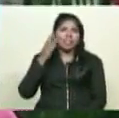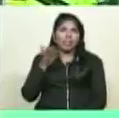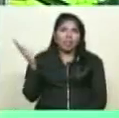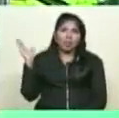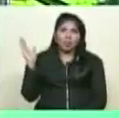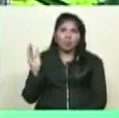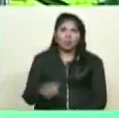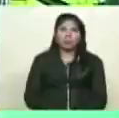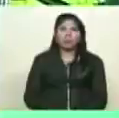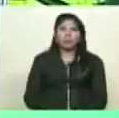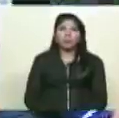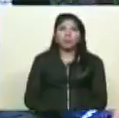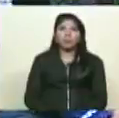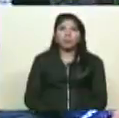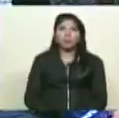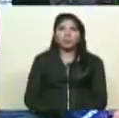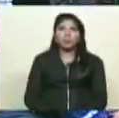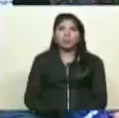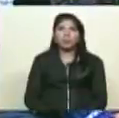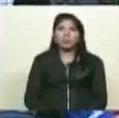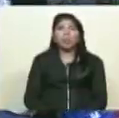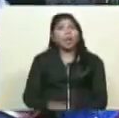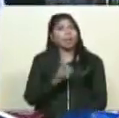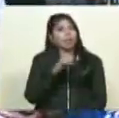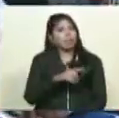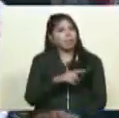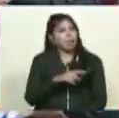Ovalle. Bueno, y lo que dijo el negro Raúl,